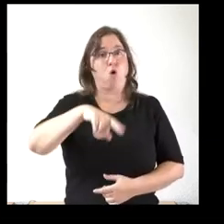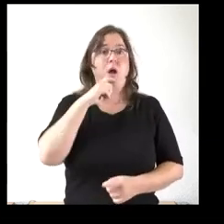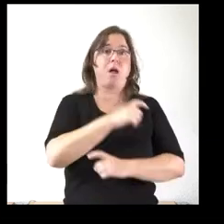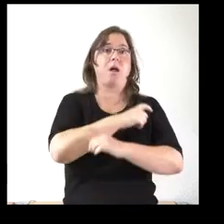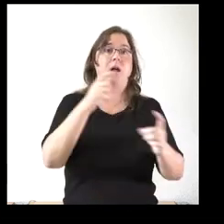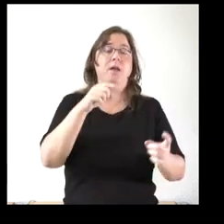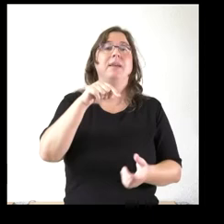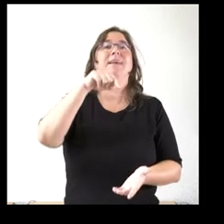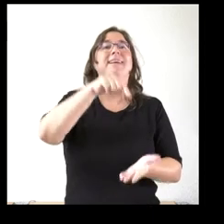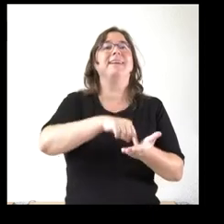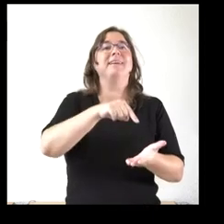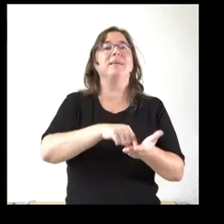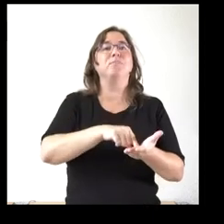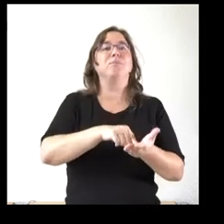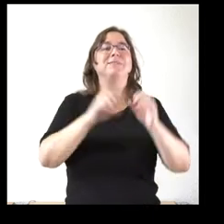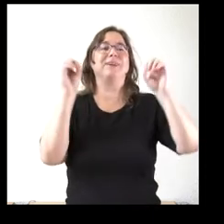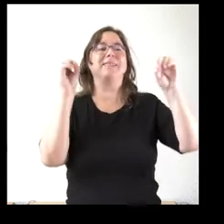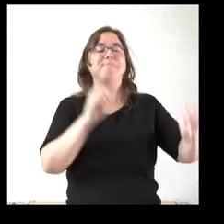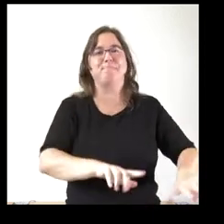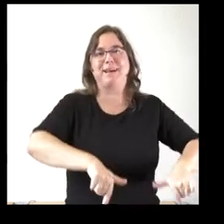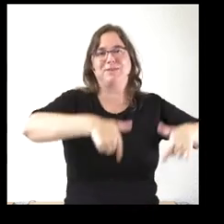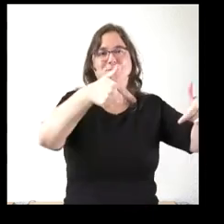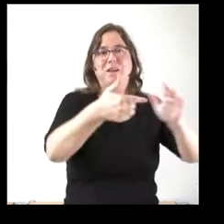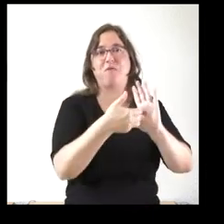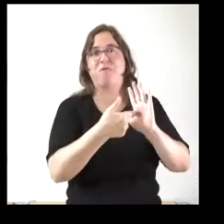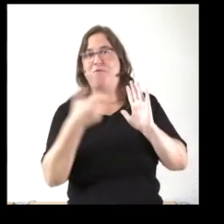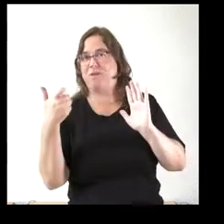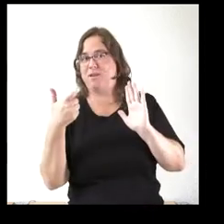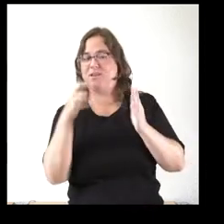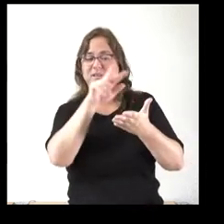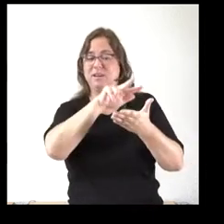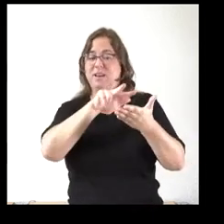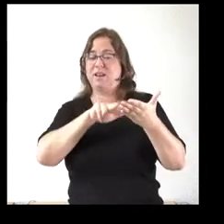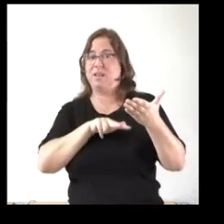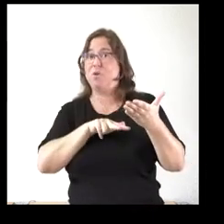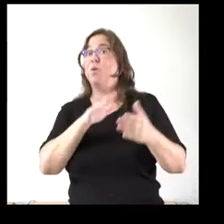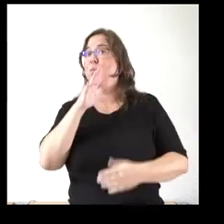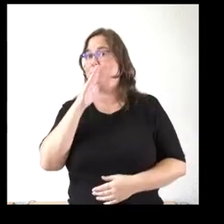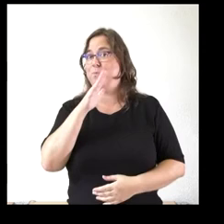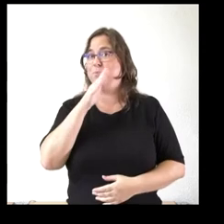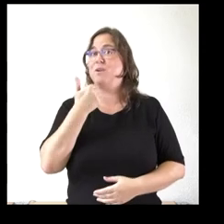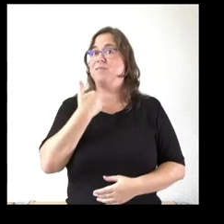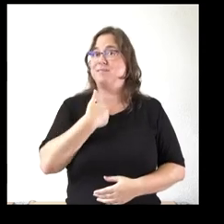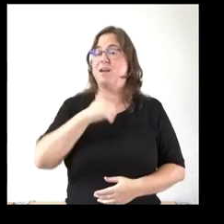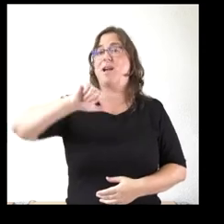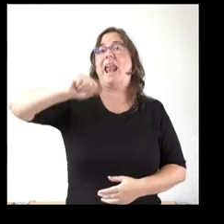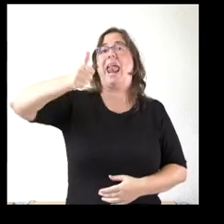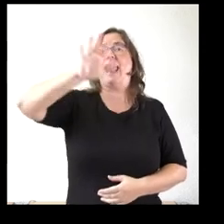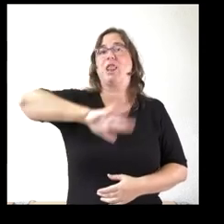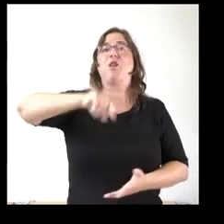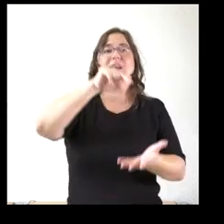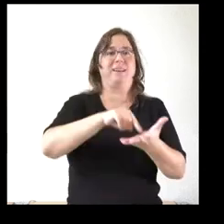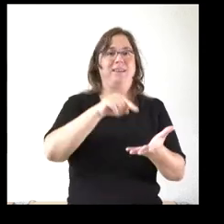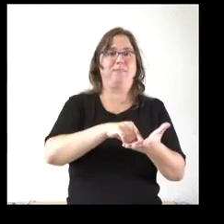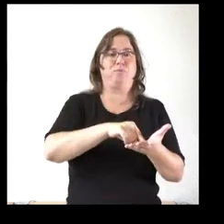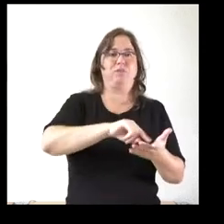impuesto de eliminación de residuos de vertederos, por lo que leo en la documentación, motivado porque ya hay un impuesto nacional que ya grava esa